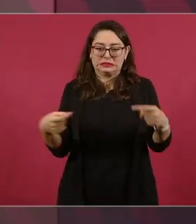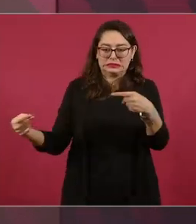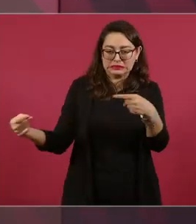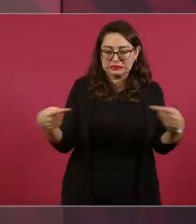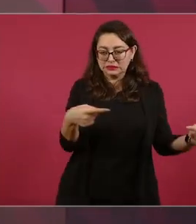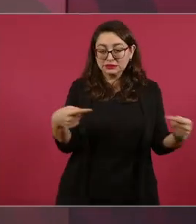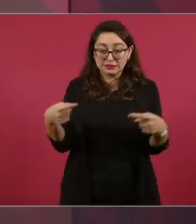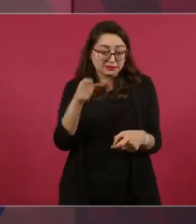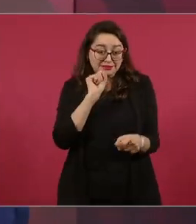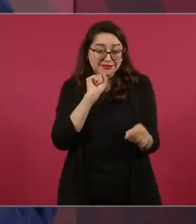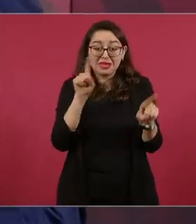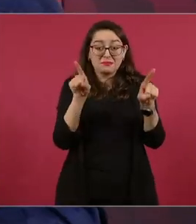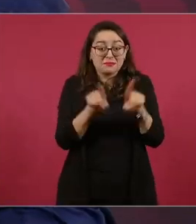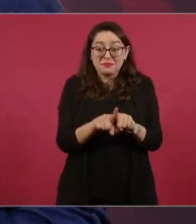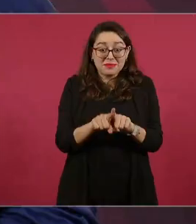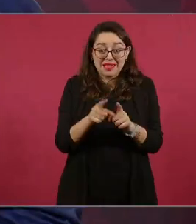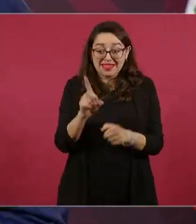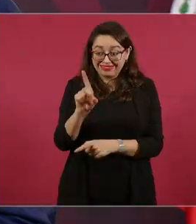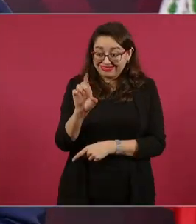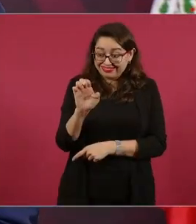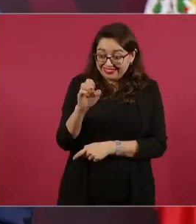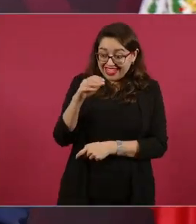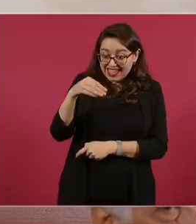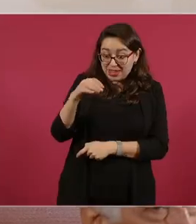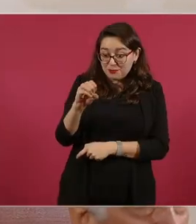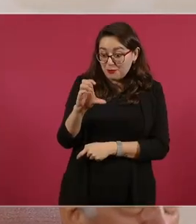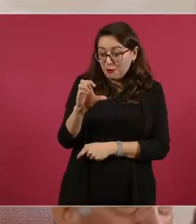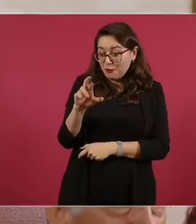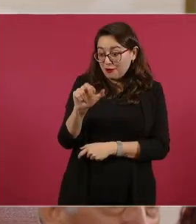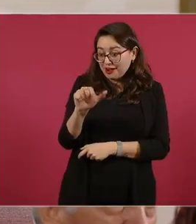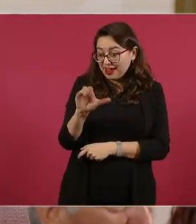es parte, pues, de la democracia,